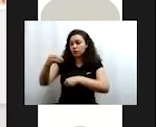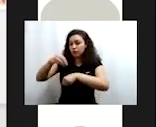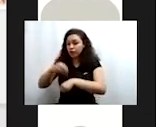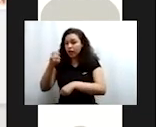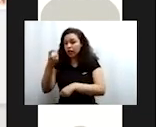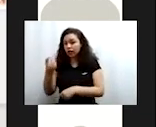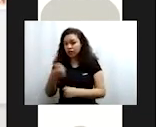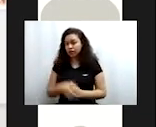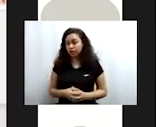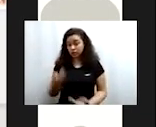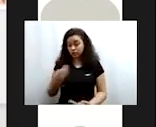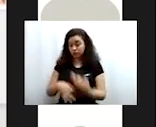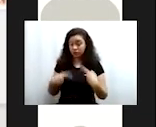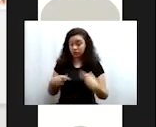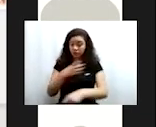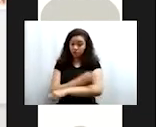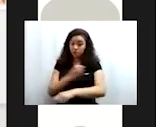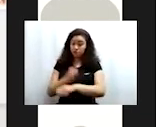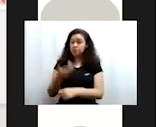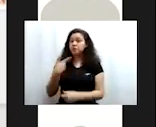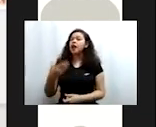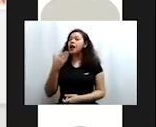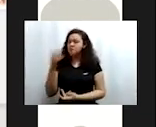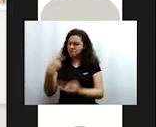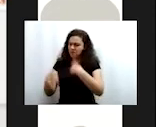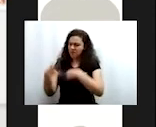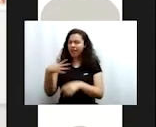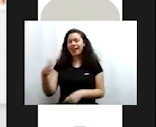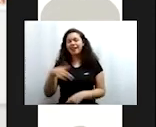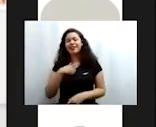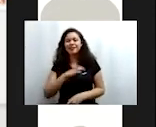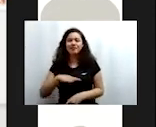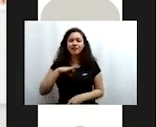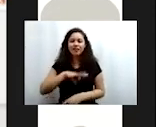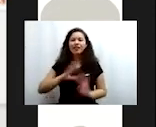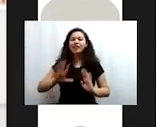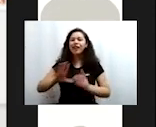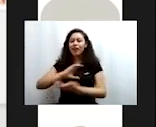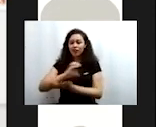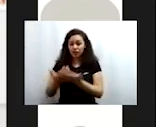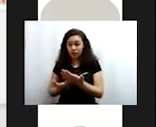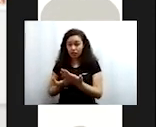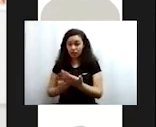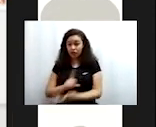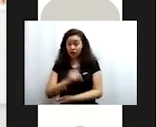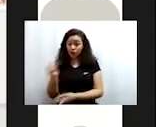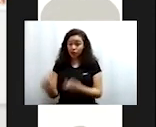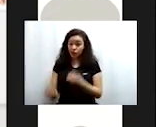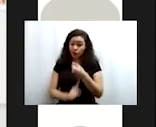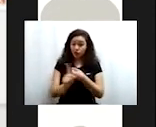los colaboradores llegan muy entusiasmados a trabajar cuando ya son contratados. El problema es cuando